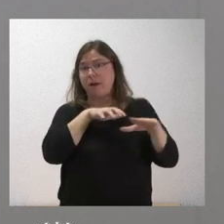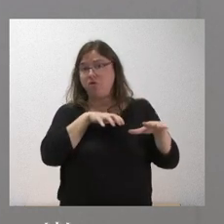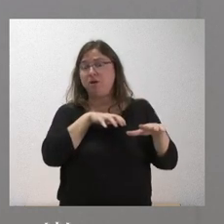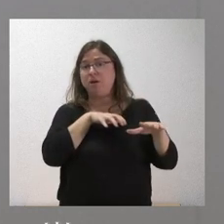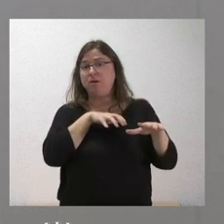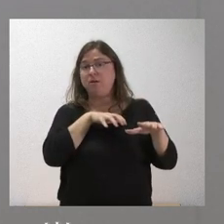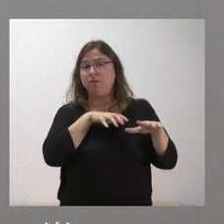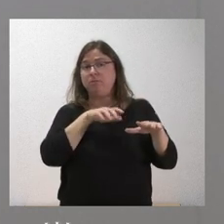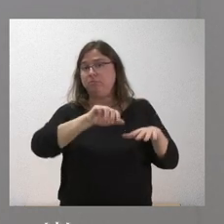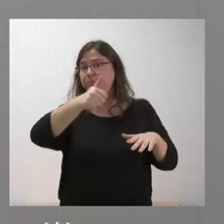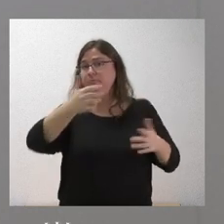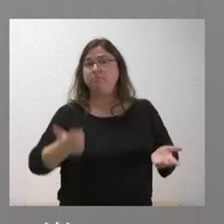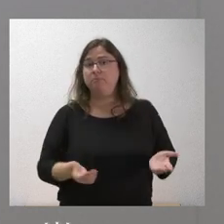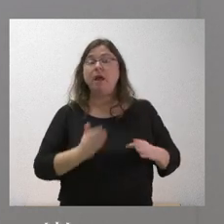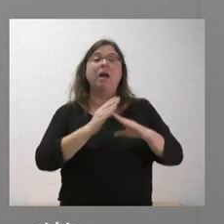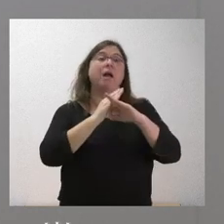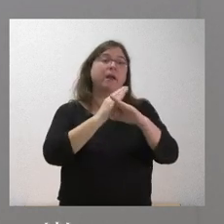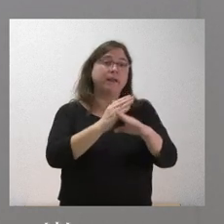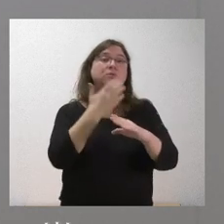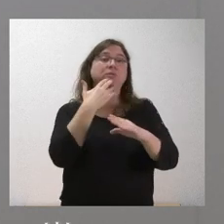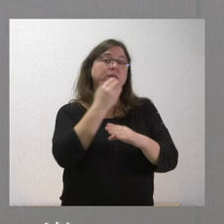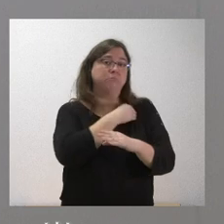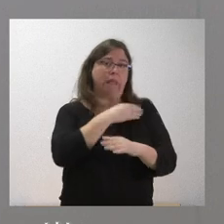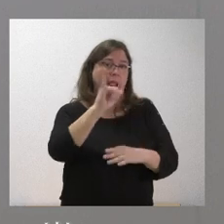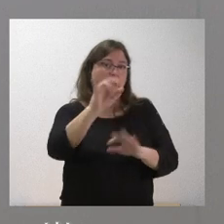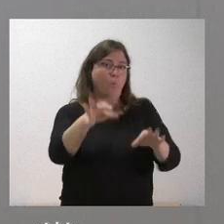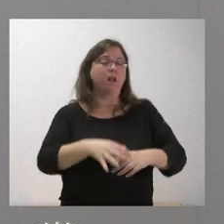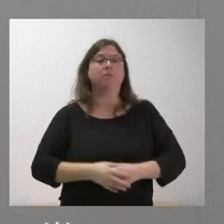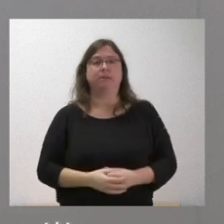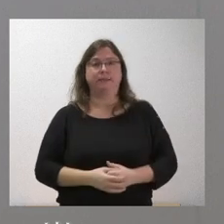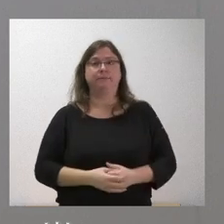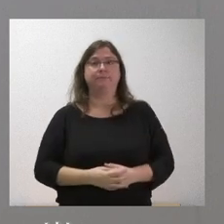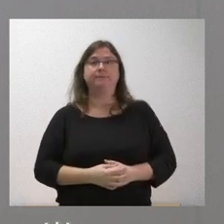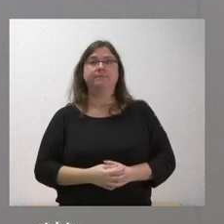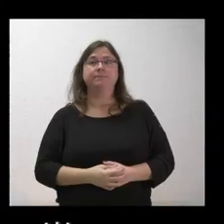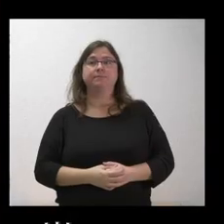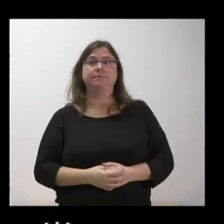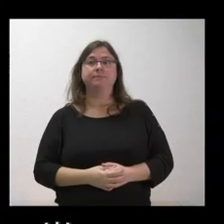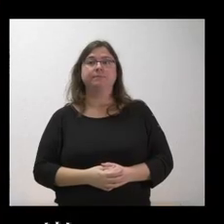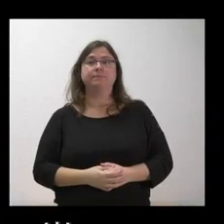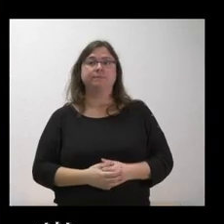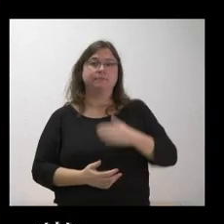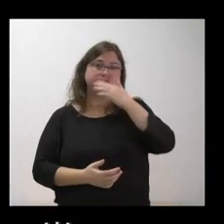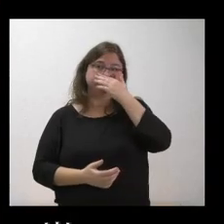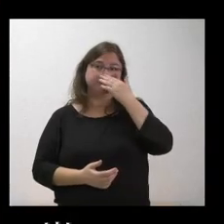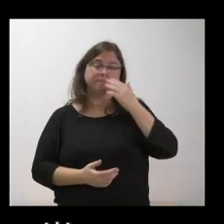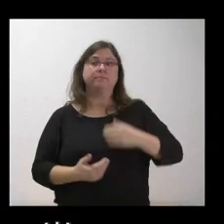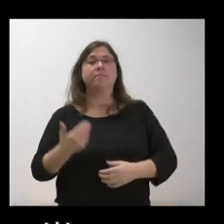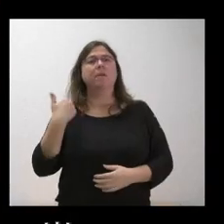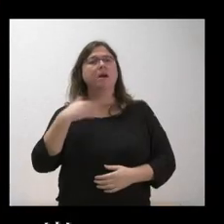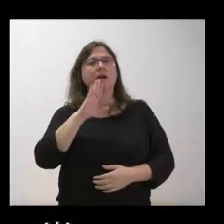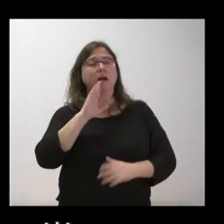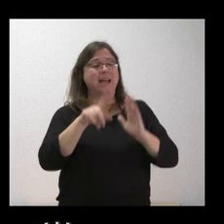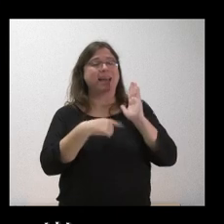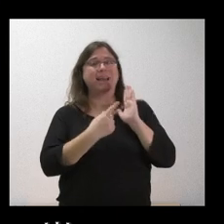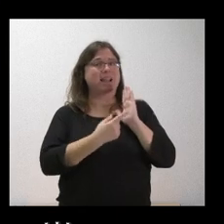tienen acceso a la misma y el resto si lo solicitan también lo tendrán ya pero que la que la que recoge la